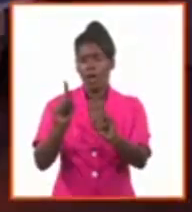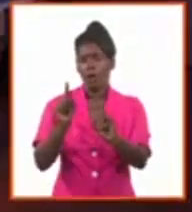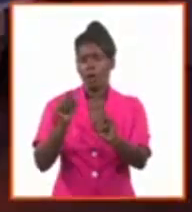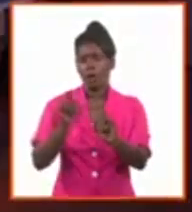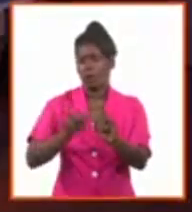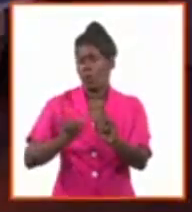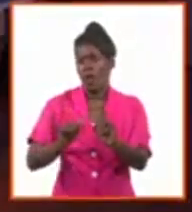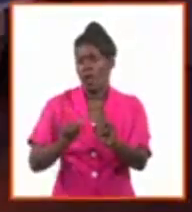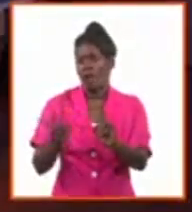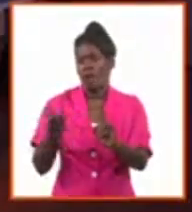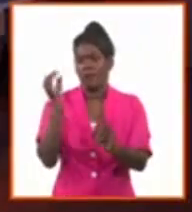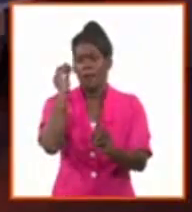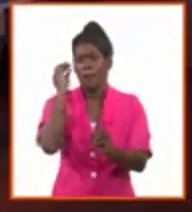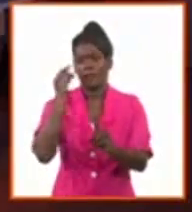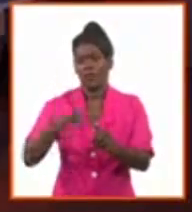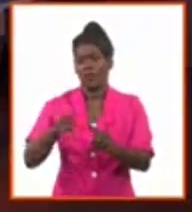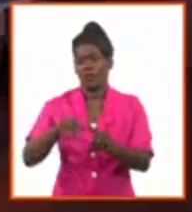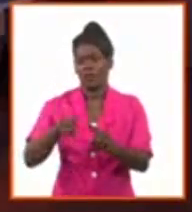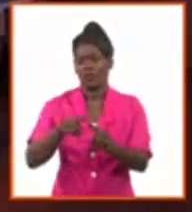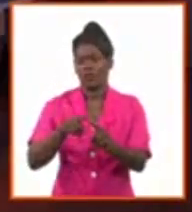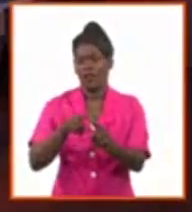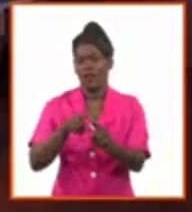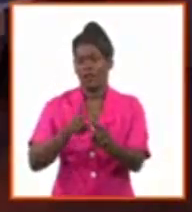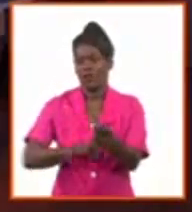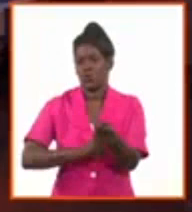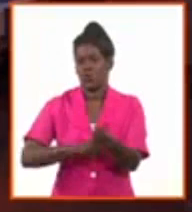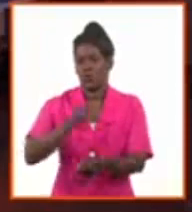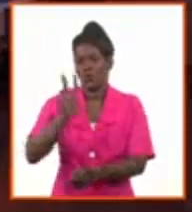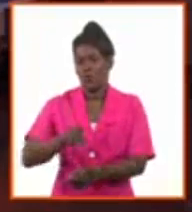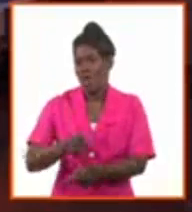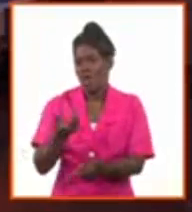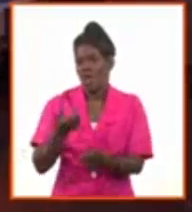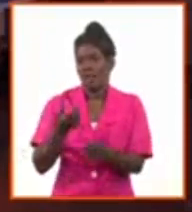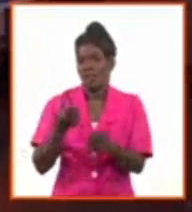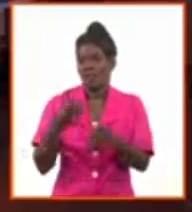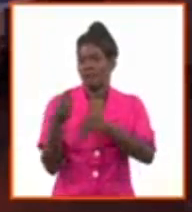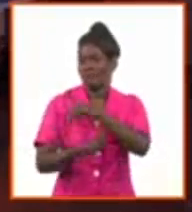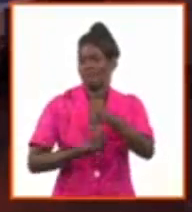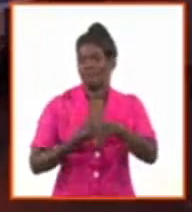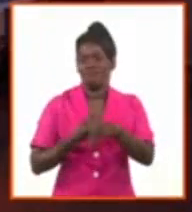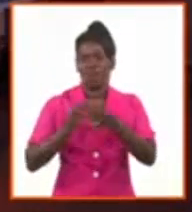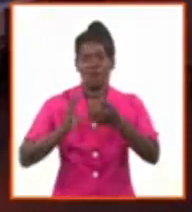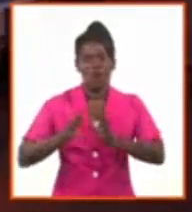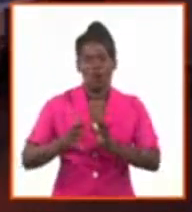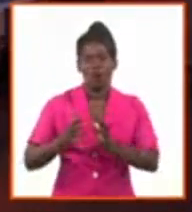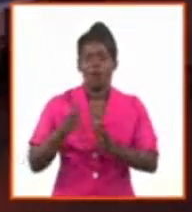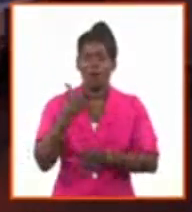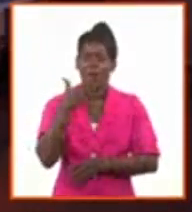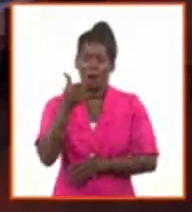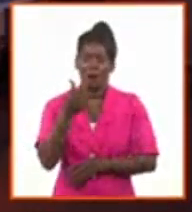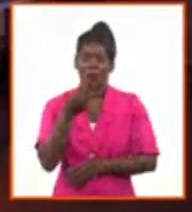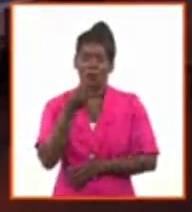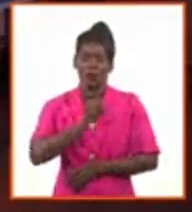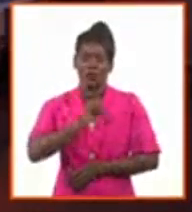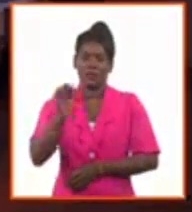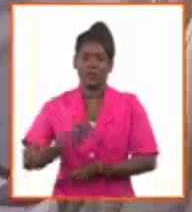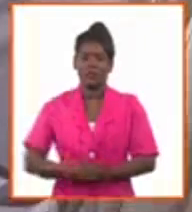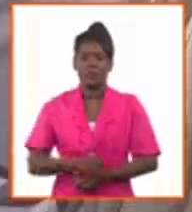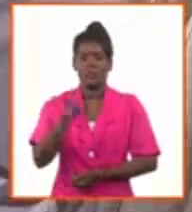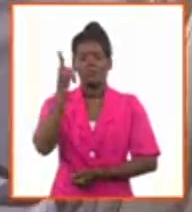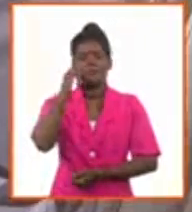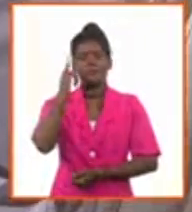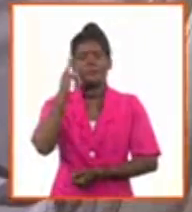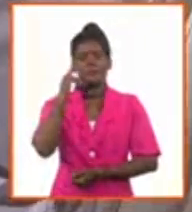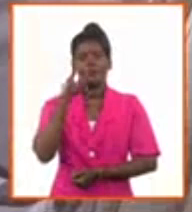universidades, pero hemos ido un poco que transformando ese actuar y vamos por ahí también. ¿Qué crees que